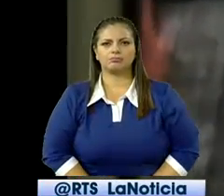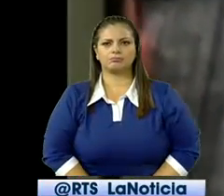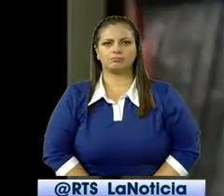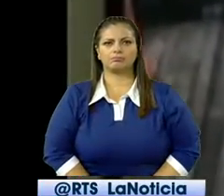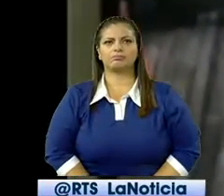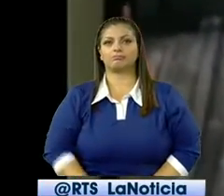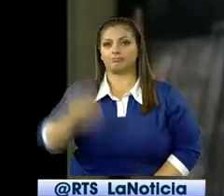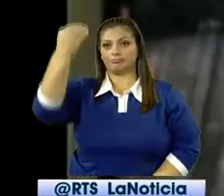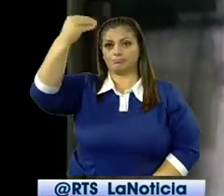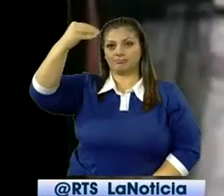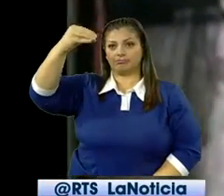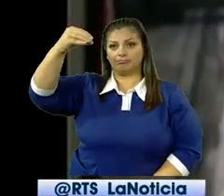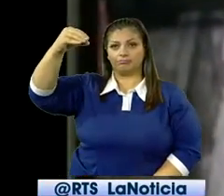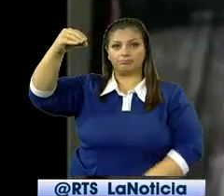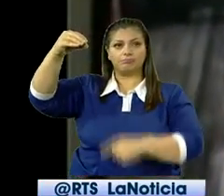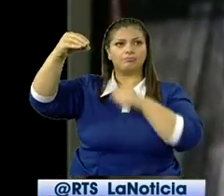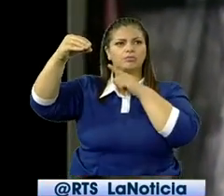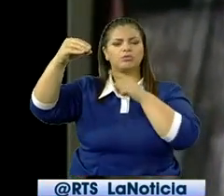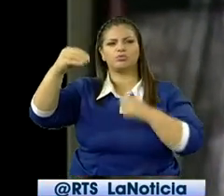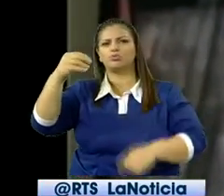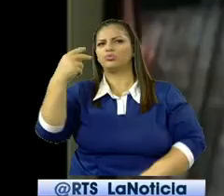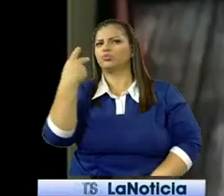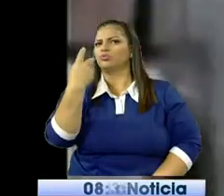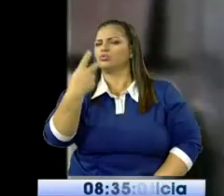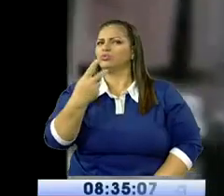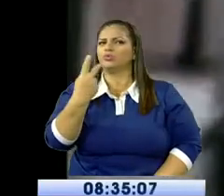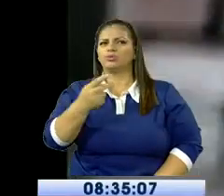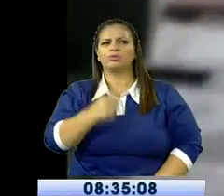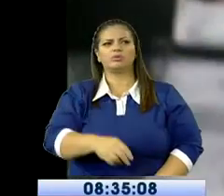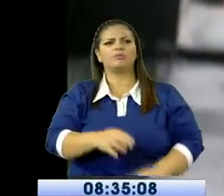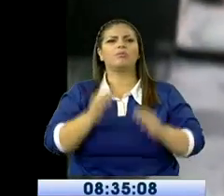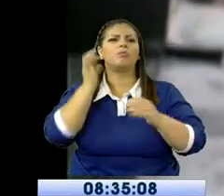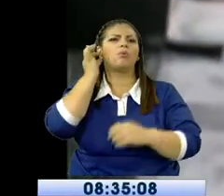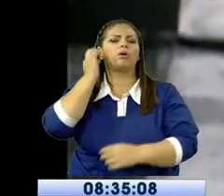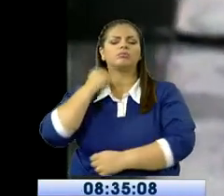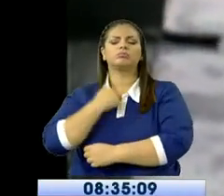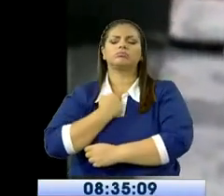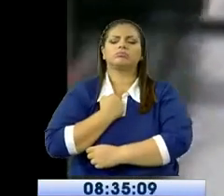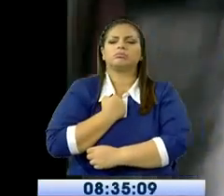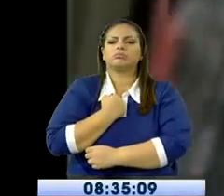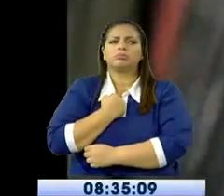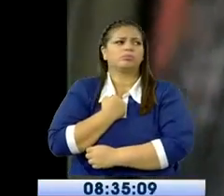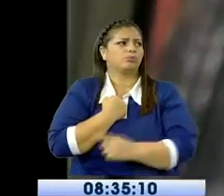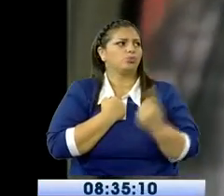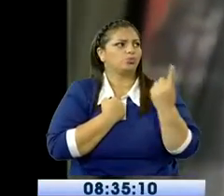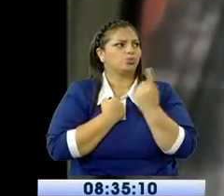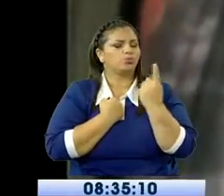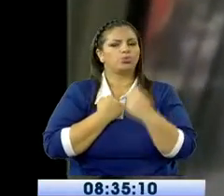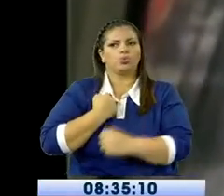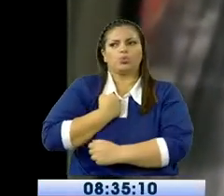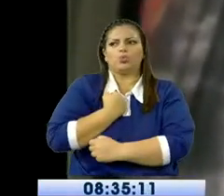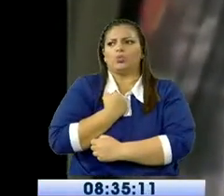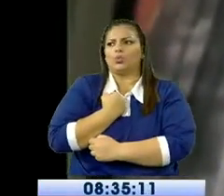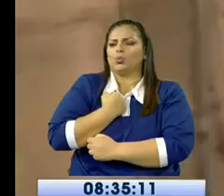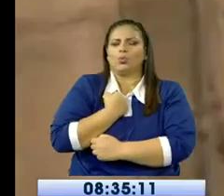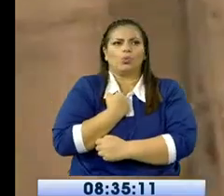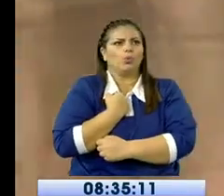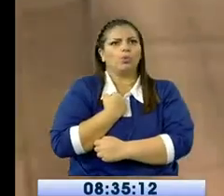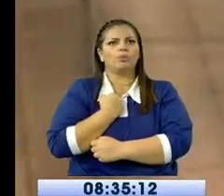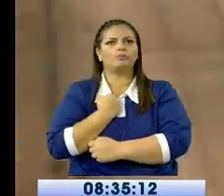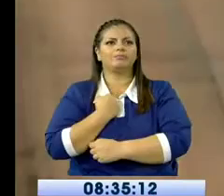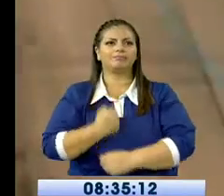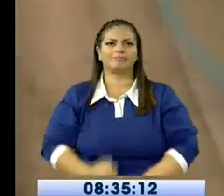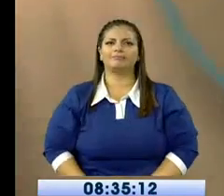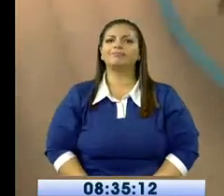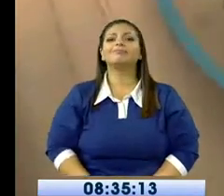Aprovechan el descuido o el apuro de las mujeres que, además, deben caminar solas y en amplias avenidas. Según los videos